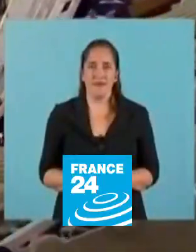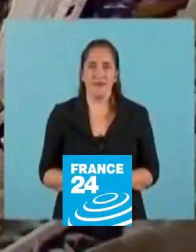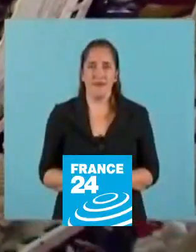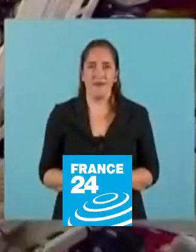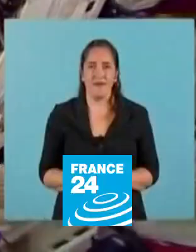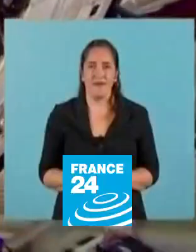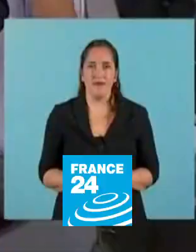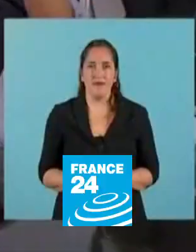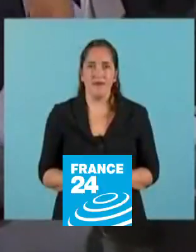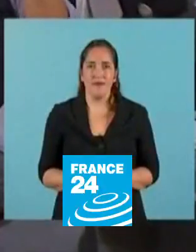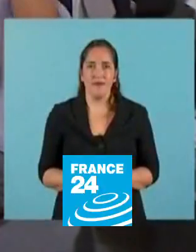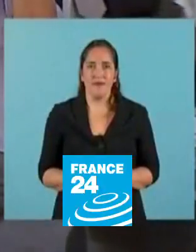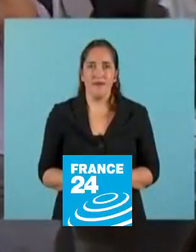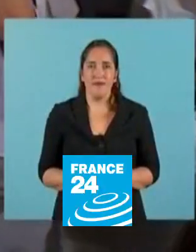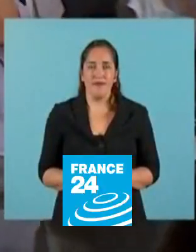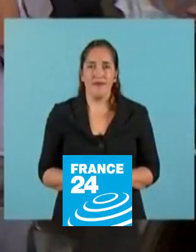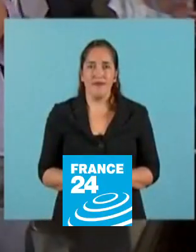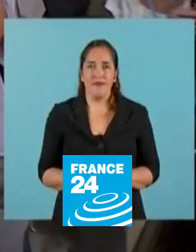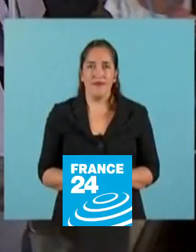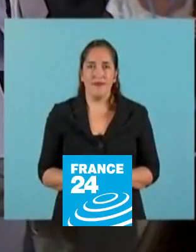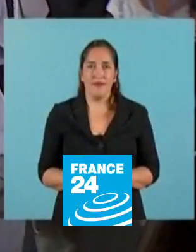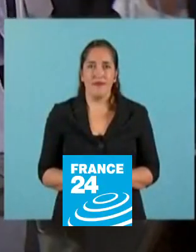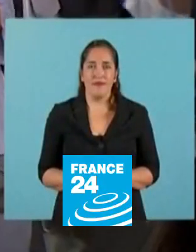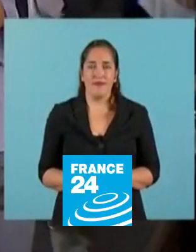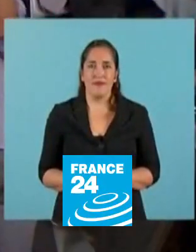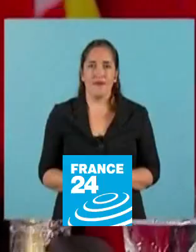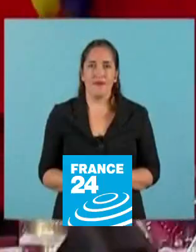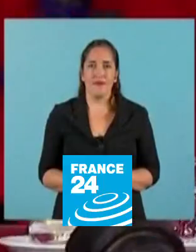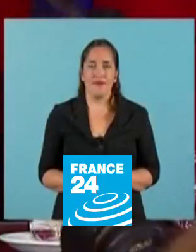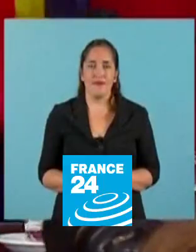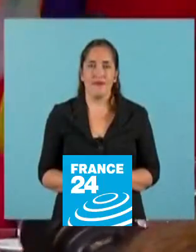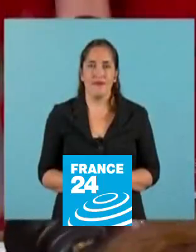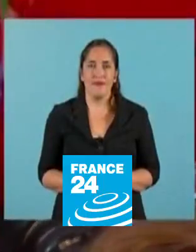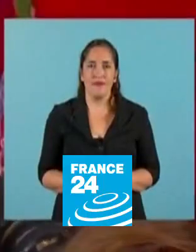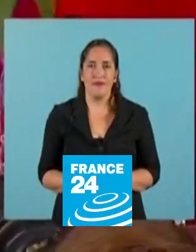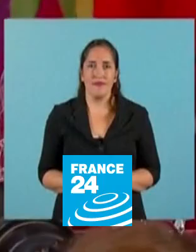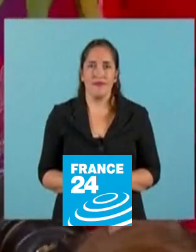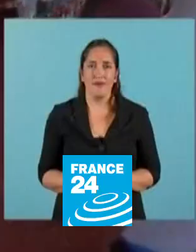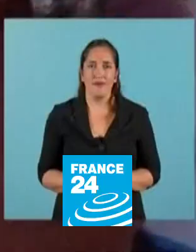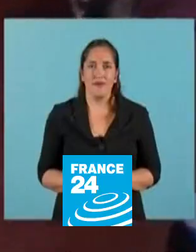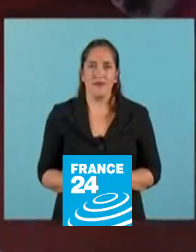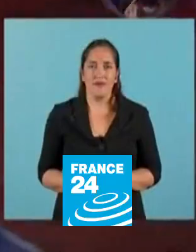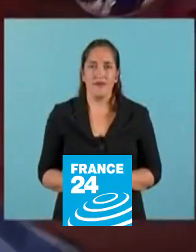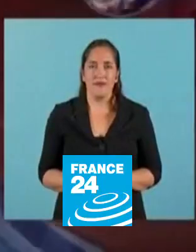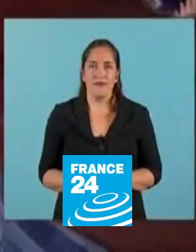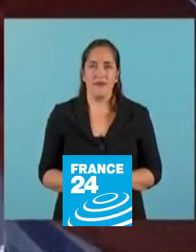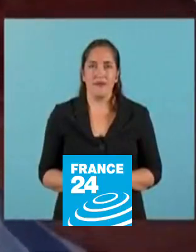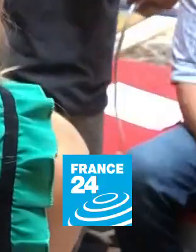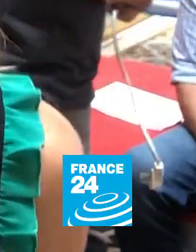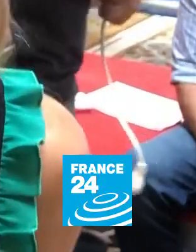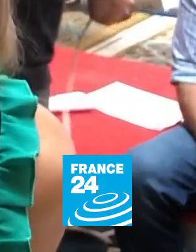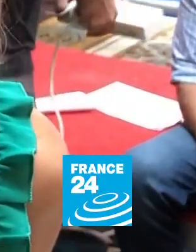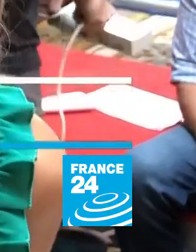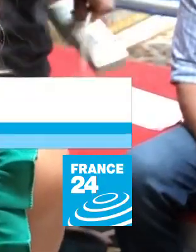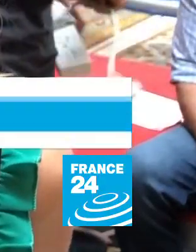de la iniciativa, pero cuestiona la presentación de un nuevo proyecto de ley por el Ejecutivo, diferente del que se había acordado en 2018.